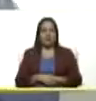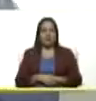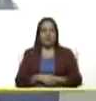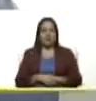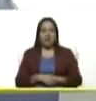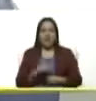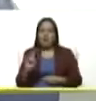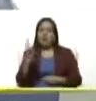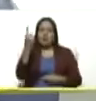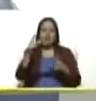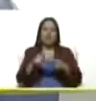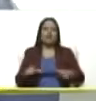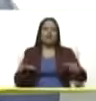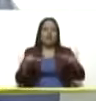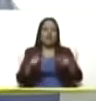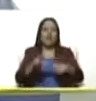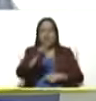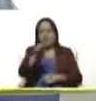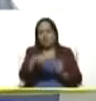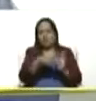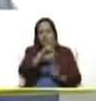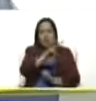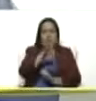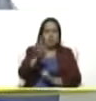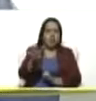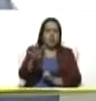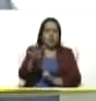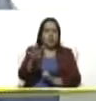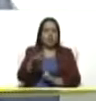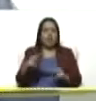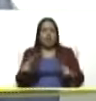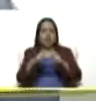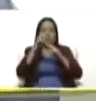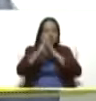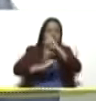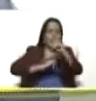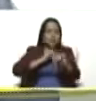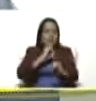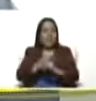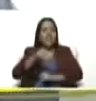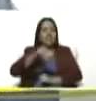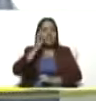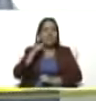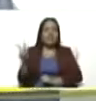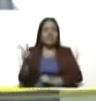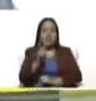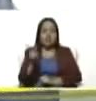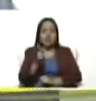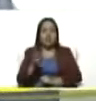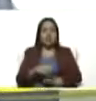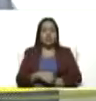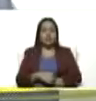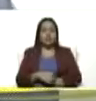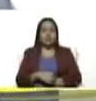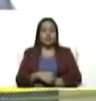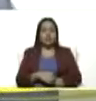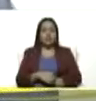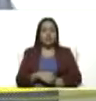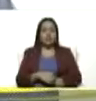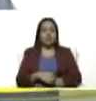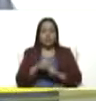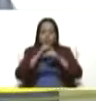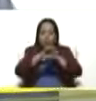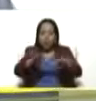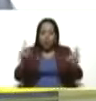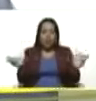En primer lugar, 2024, Encuentro Internacional del Café Venezolano. Pique y se